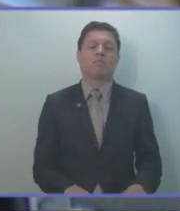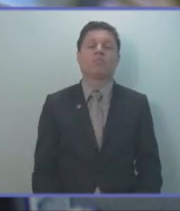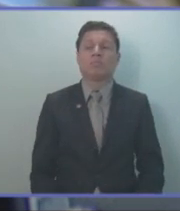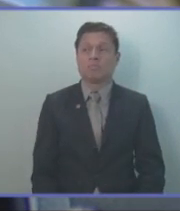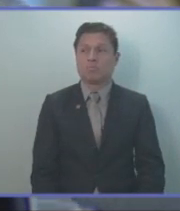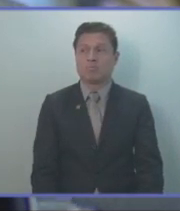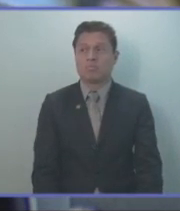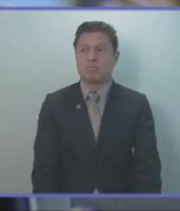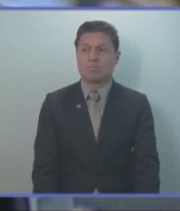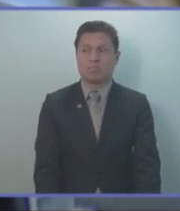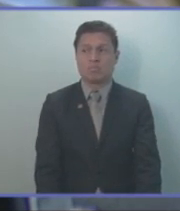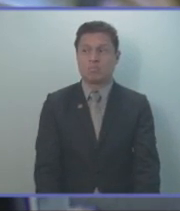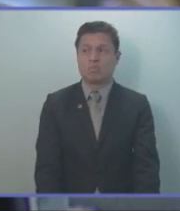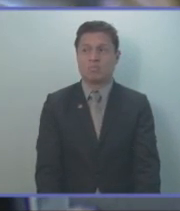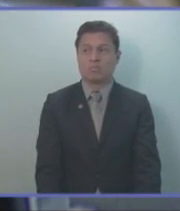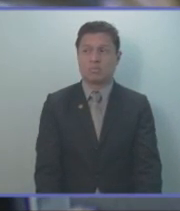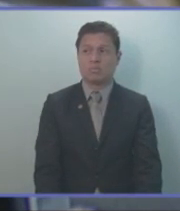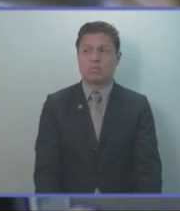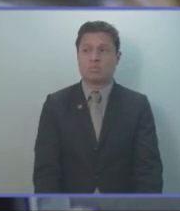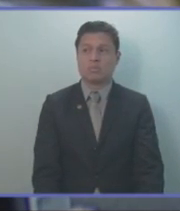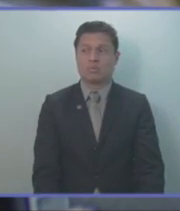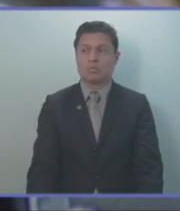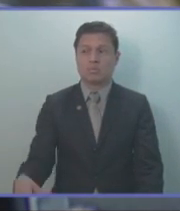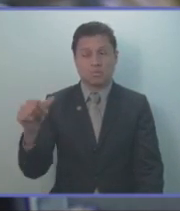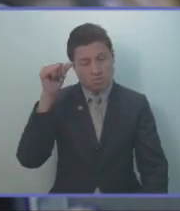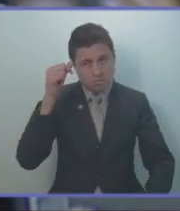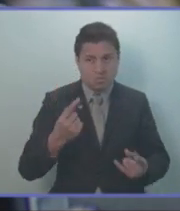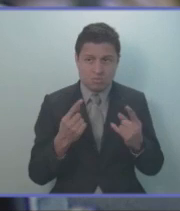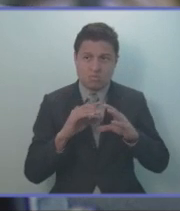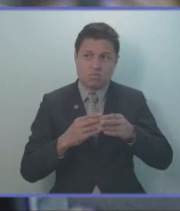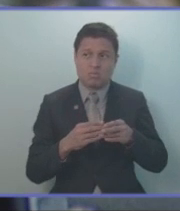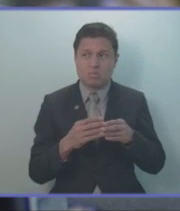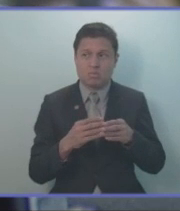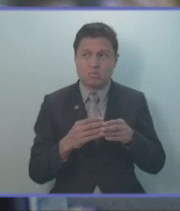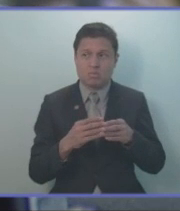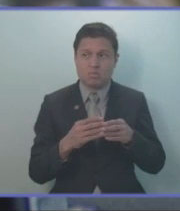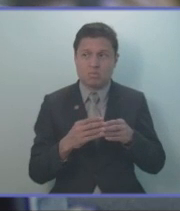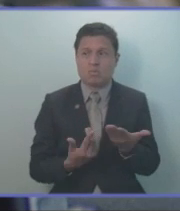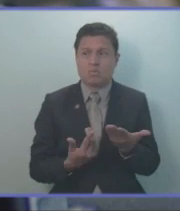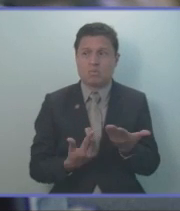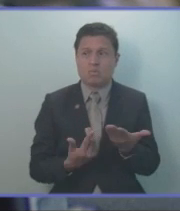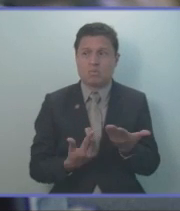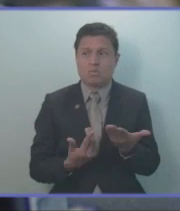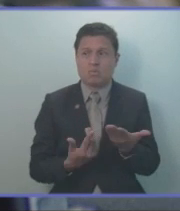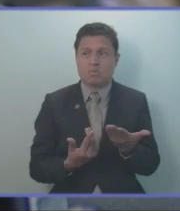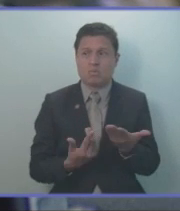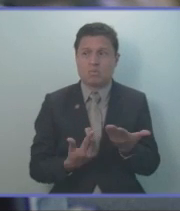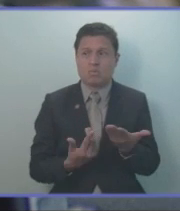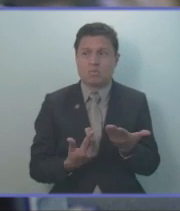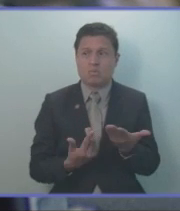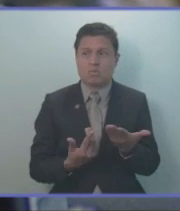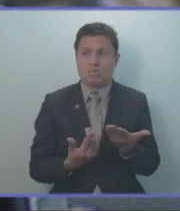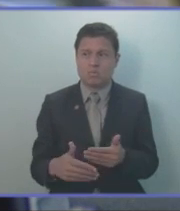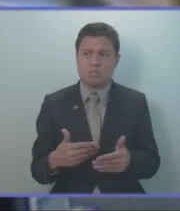Analicemos bajo qué categorías de dictámenes es posible que se produzca el efecto